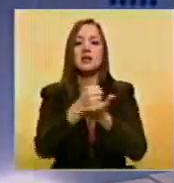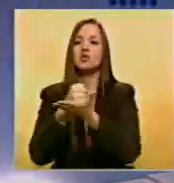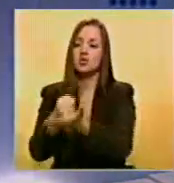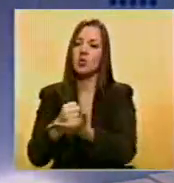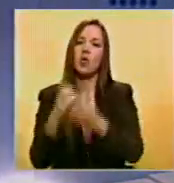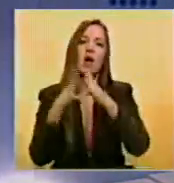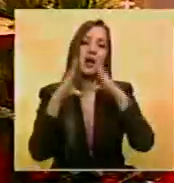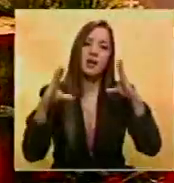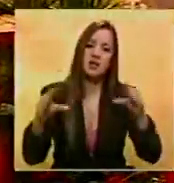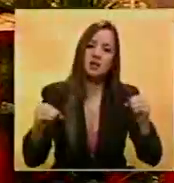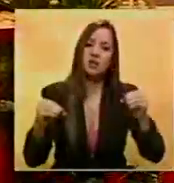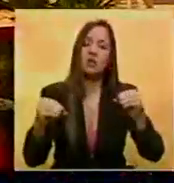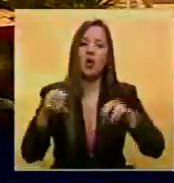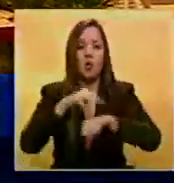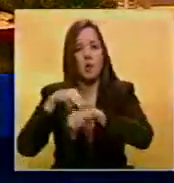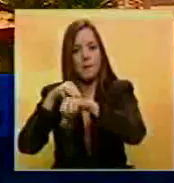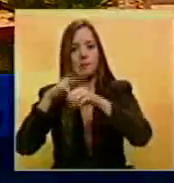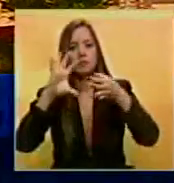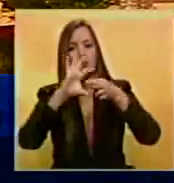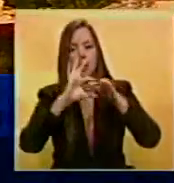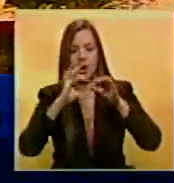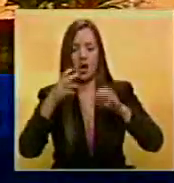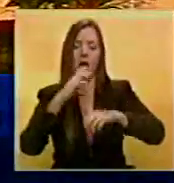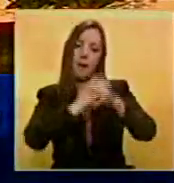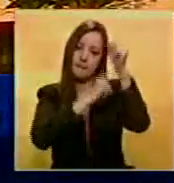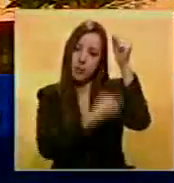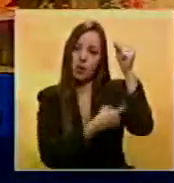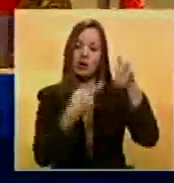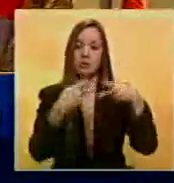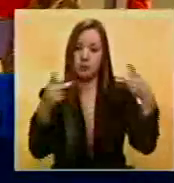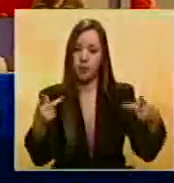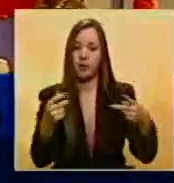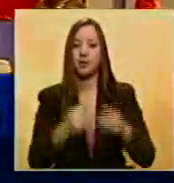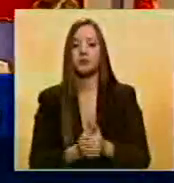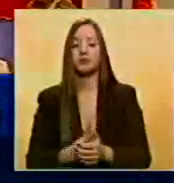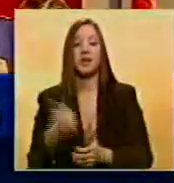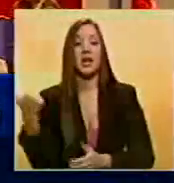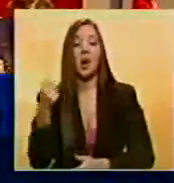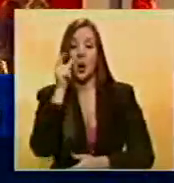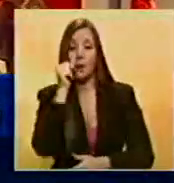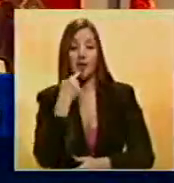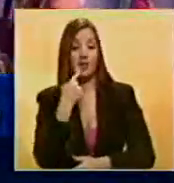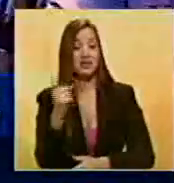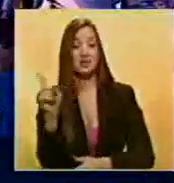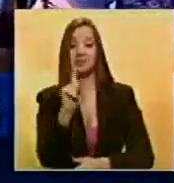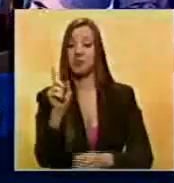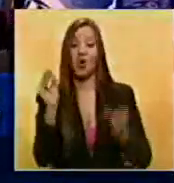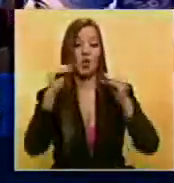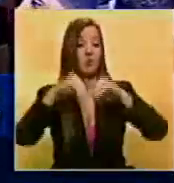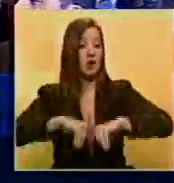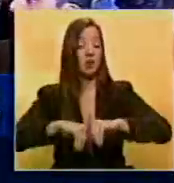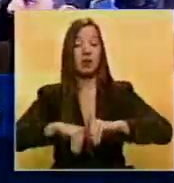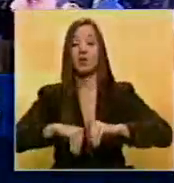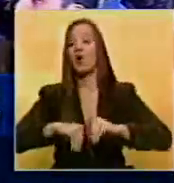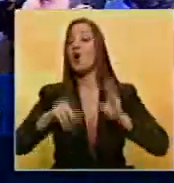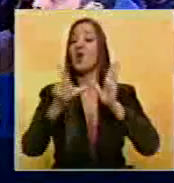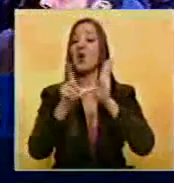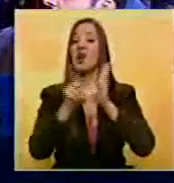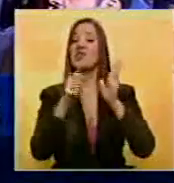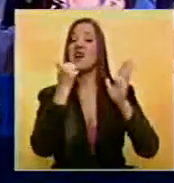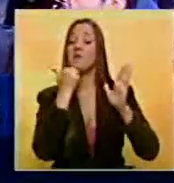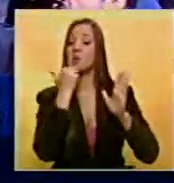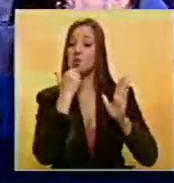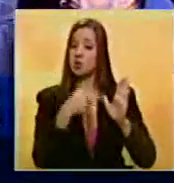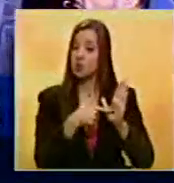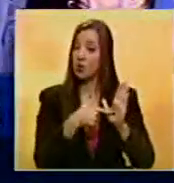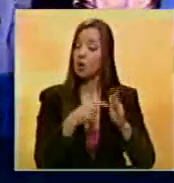poderes públicos. Wlliam Saab afirmó estar en desacuerdo con actos que violenten las leyes que puedan colocar a Venezuela en una